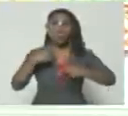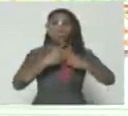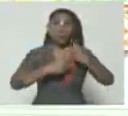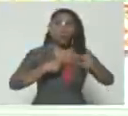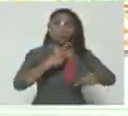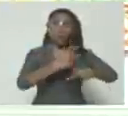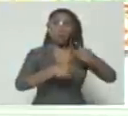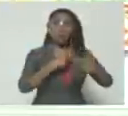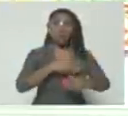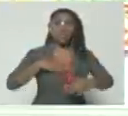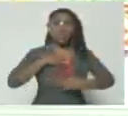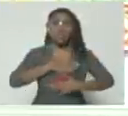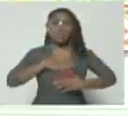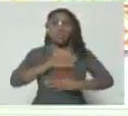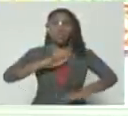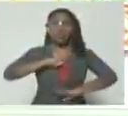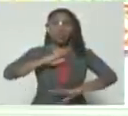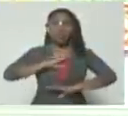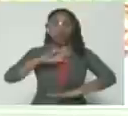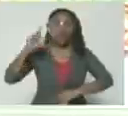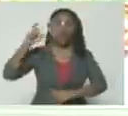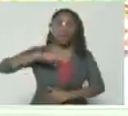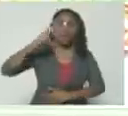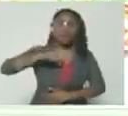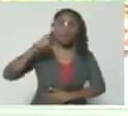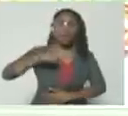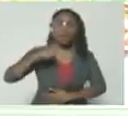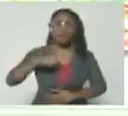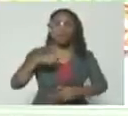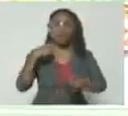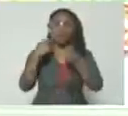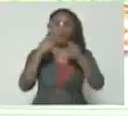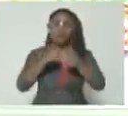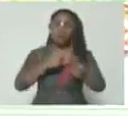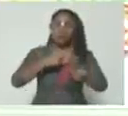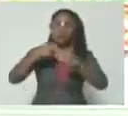Producir, satisfacer necesidades, exportar